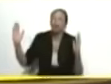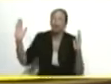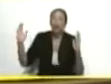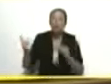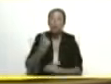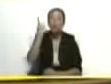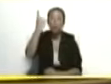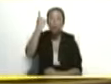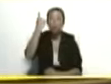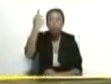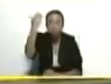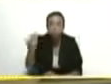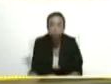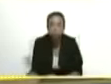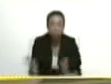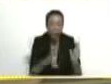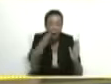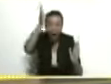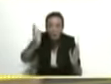unicameral,